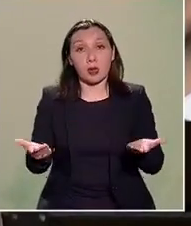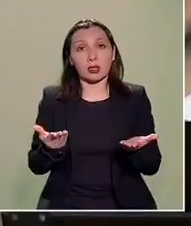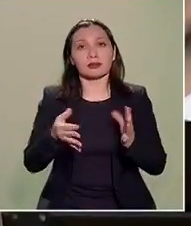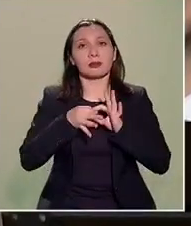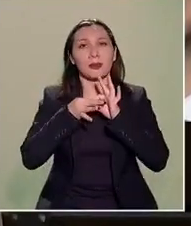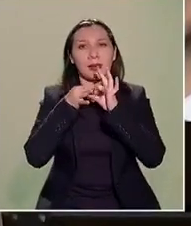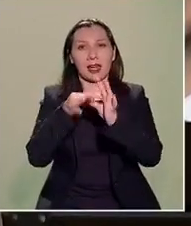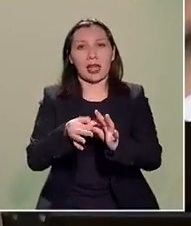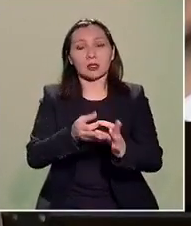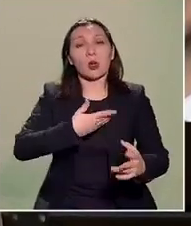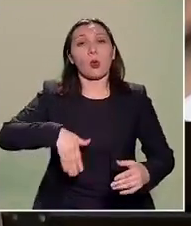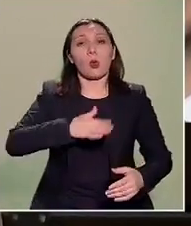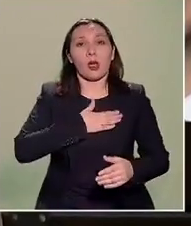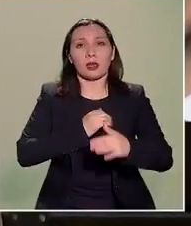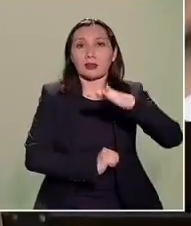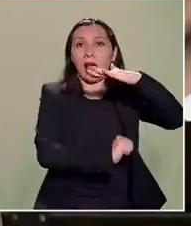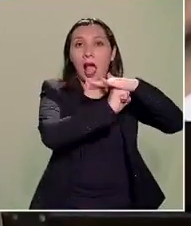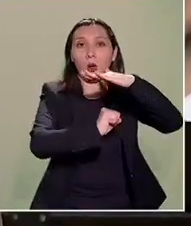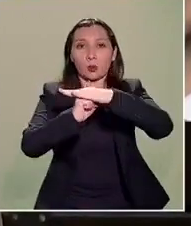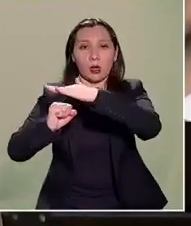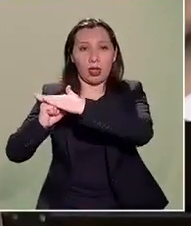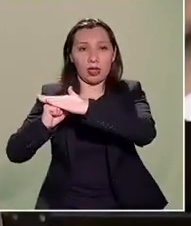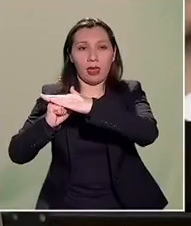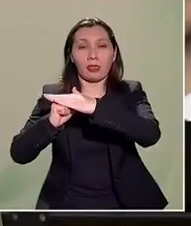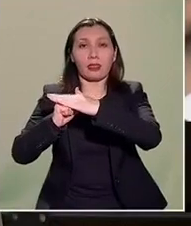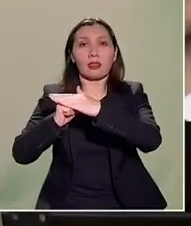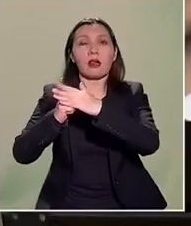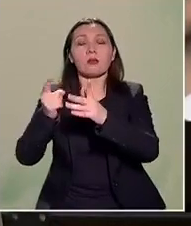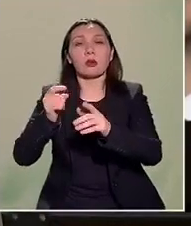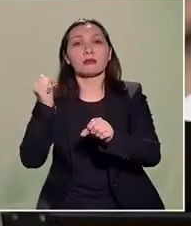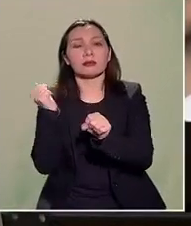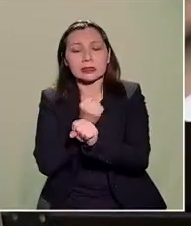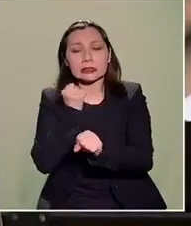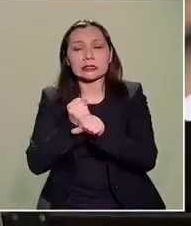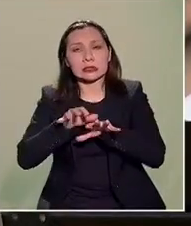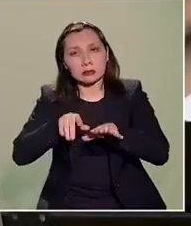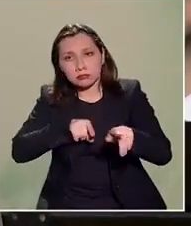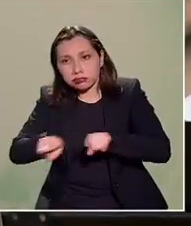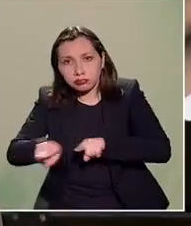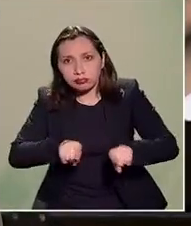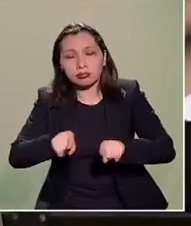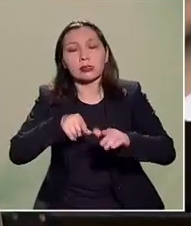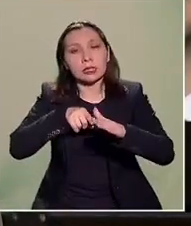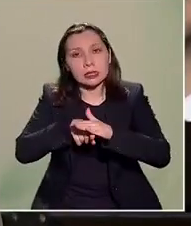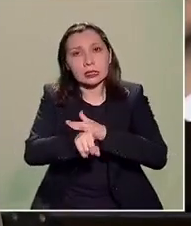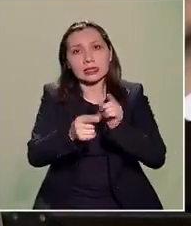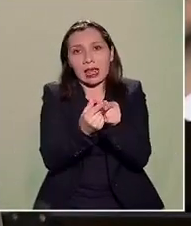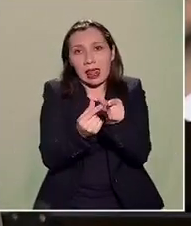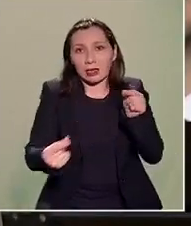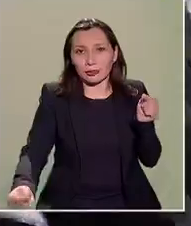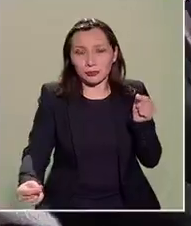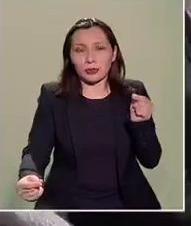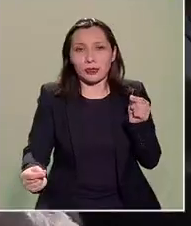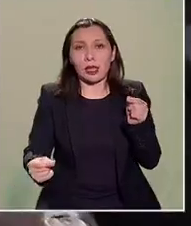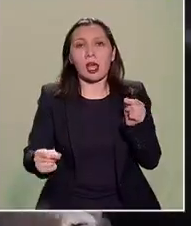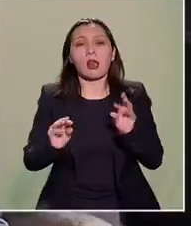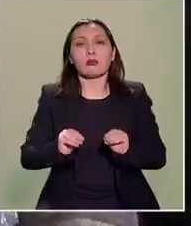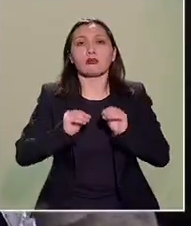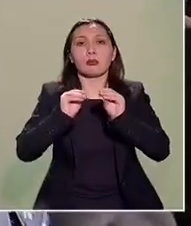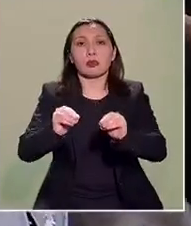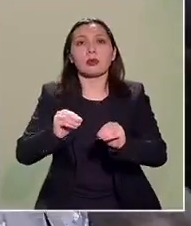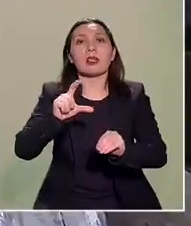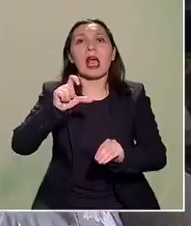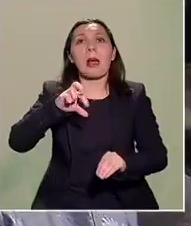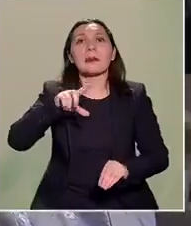agradecemos a nuestras autoridades por las gestiones realizadas a nivel nacional de colocar